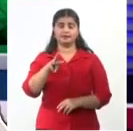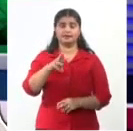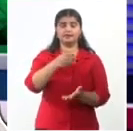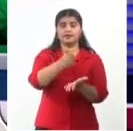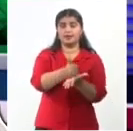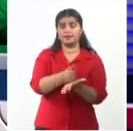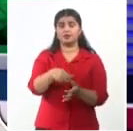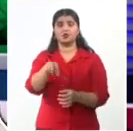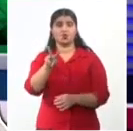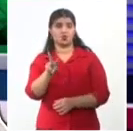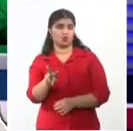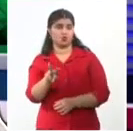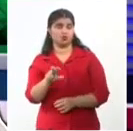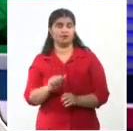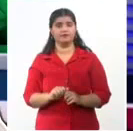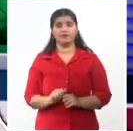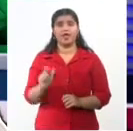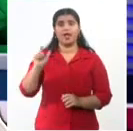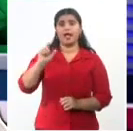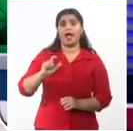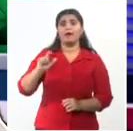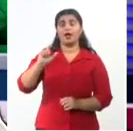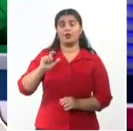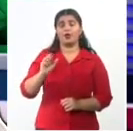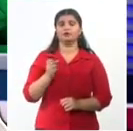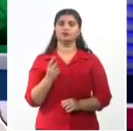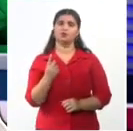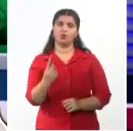2 y Cabaiguán municipio 1.